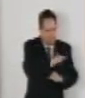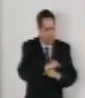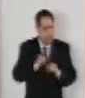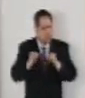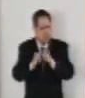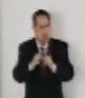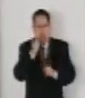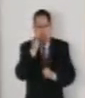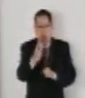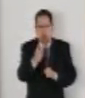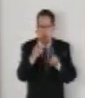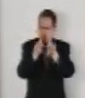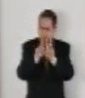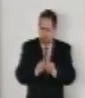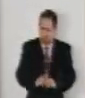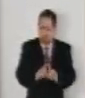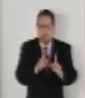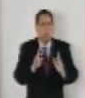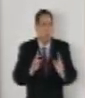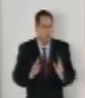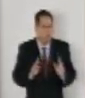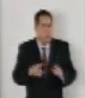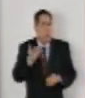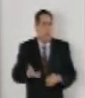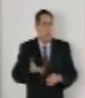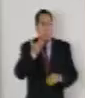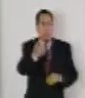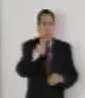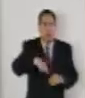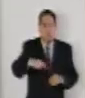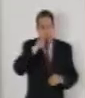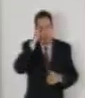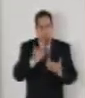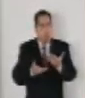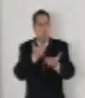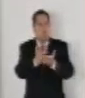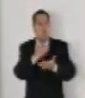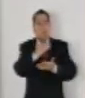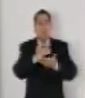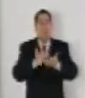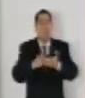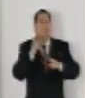la solicitud que estamos haciendo, el dictamen, la propuesta es que